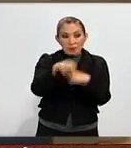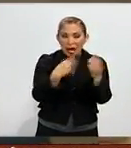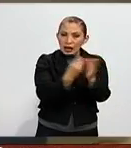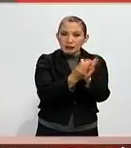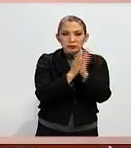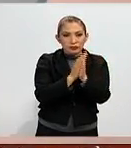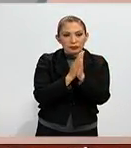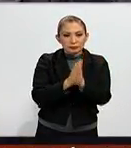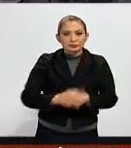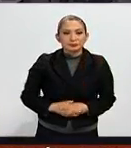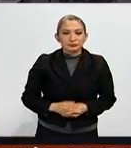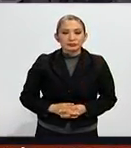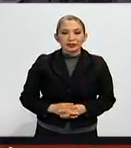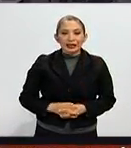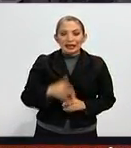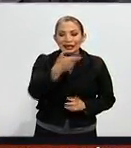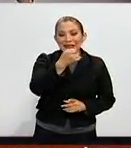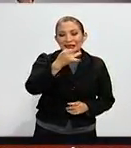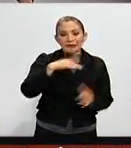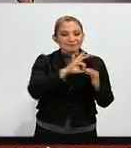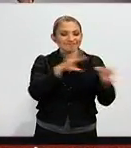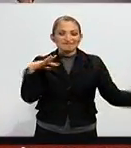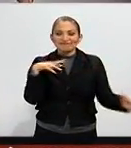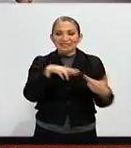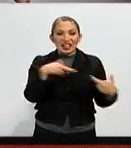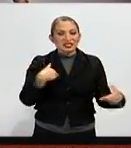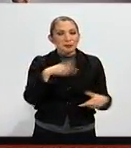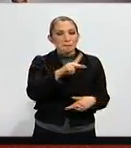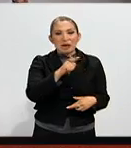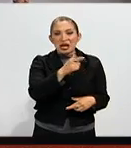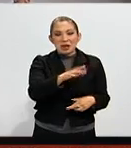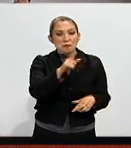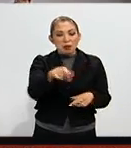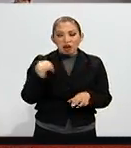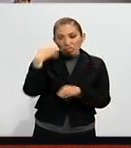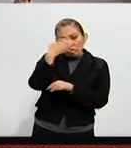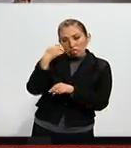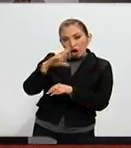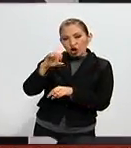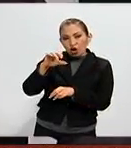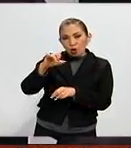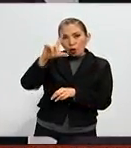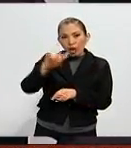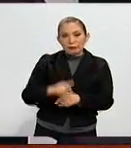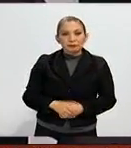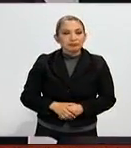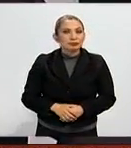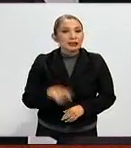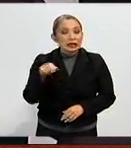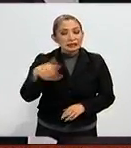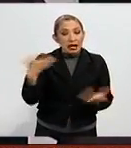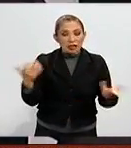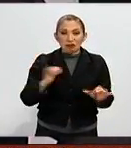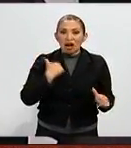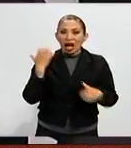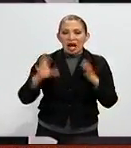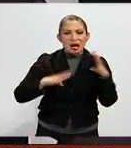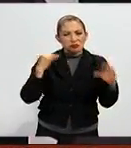a clases. El GIEI rompe relación con la PGR por el peritaje en Cocula. Que se actuó con